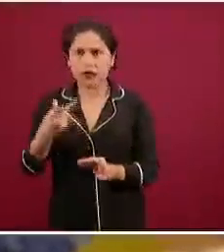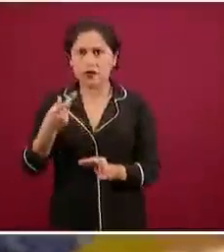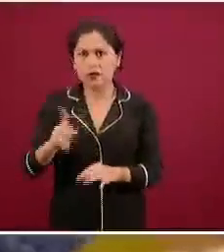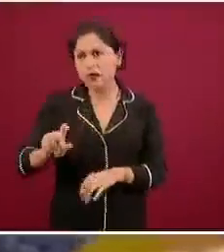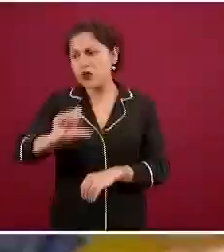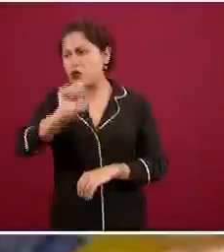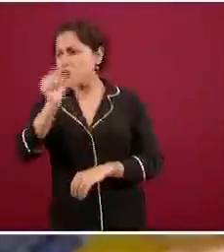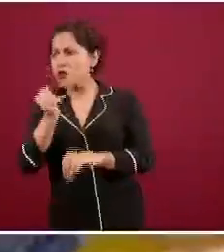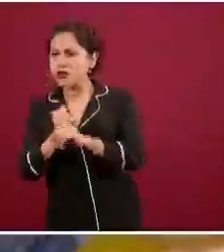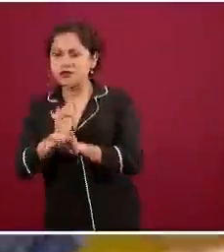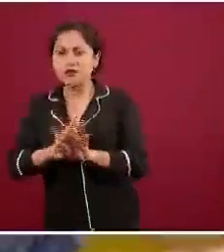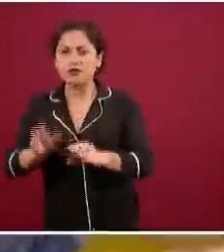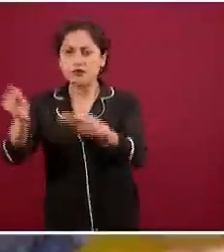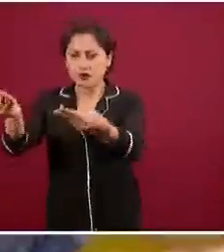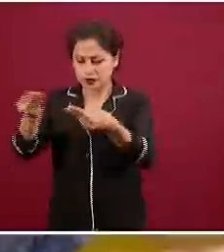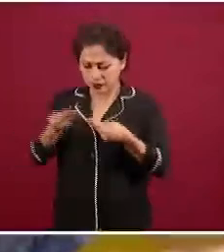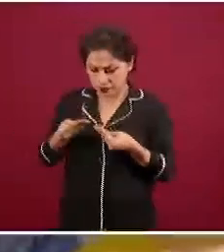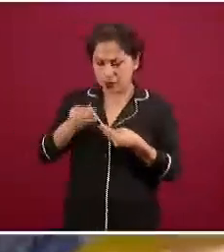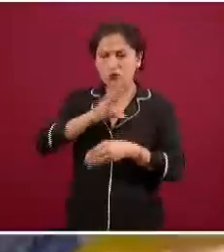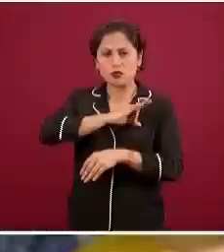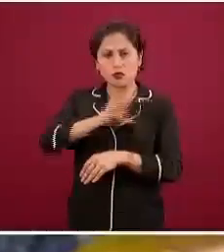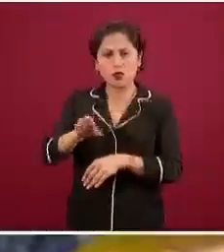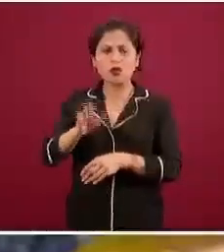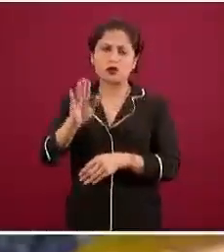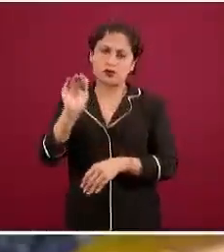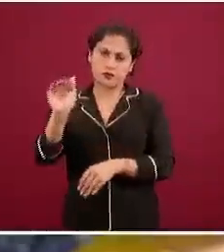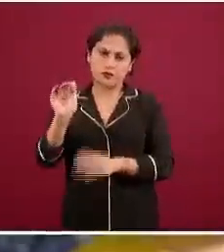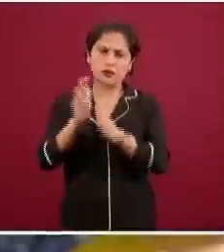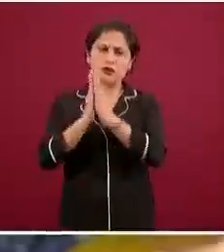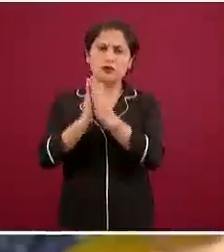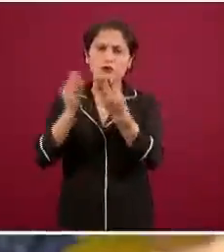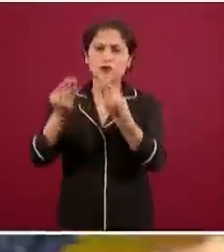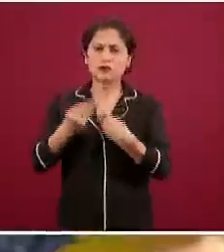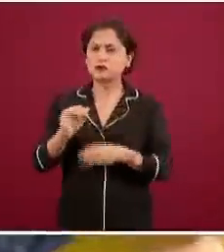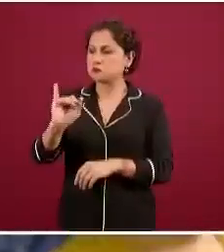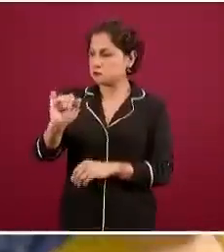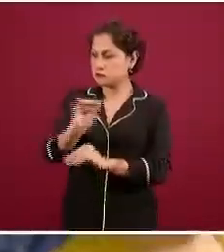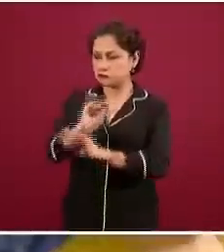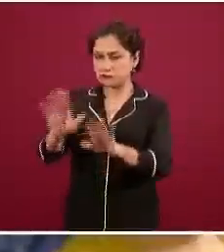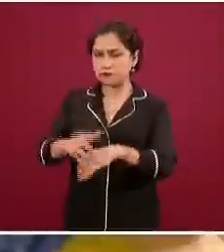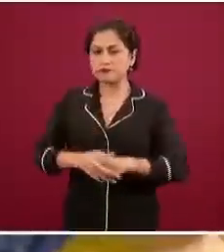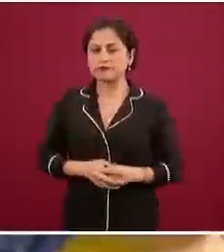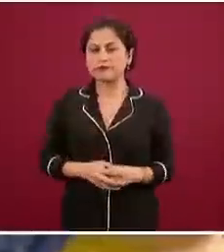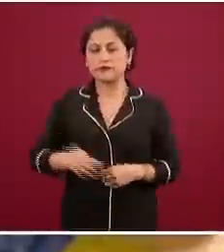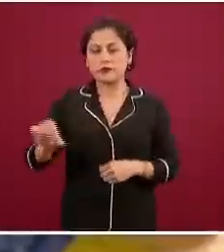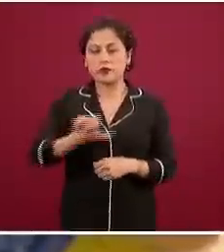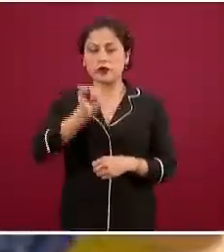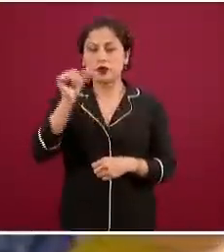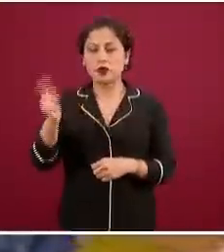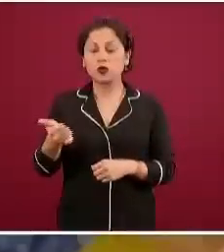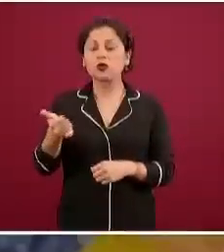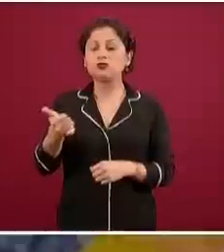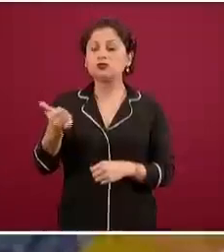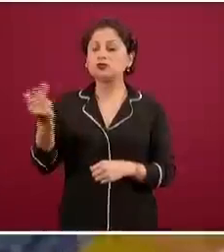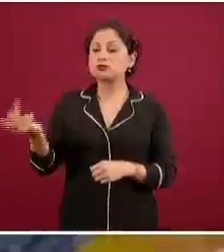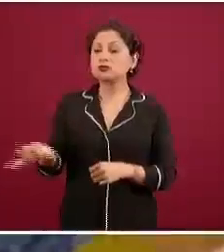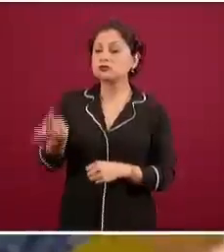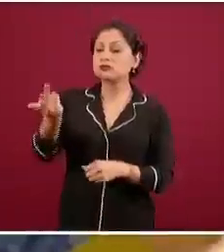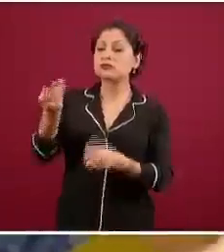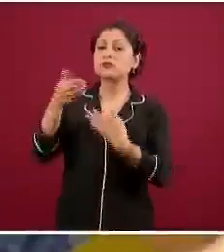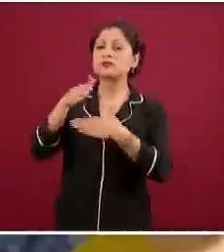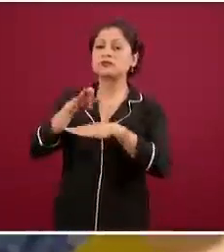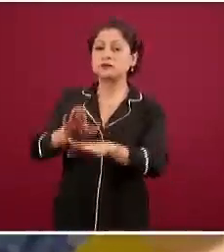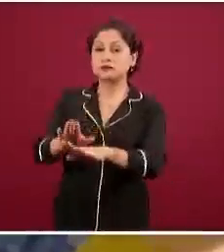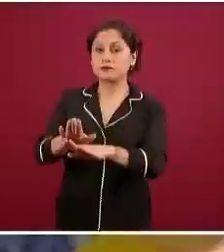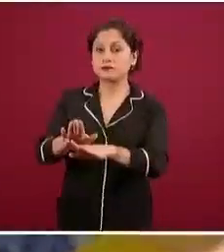pública, Magnífico. porque la necesitamos. ¿Sí? Magnífico, magnífico. Ahora, otro punto es en relación a un cambio que hubo